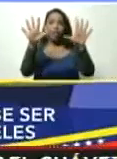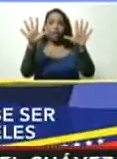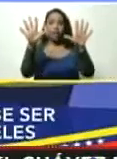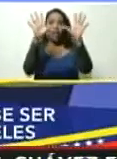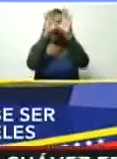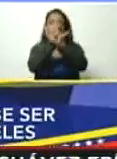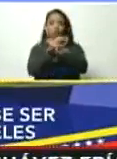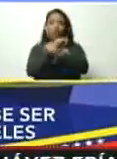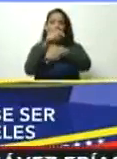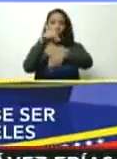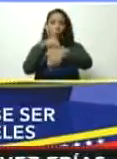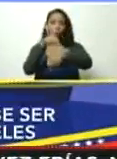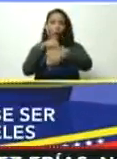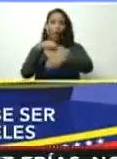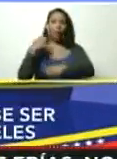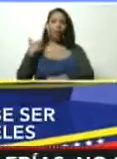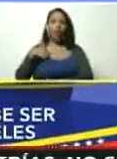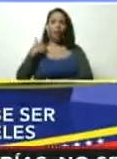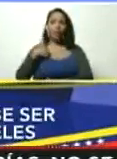de Argentina,